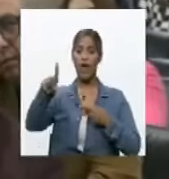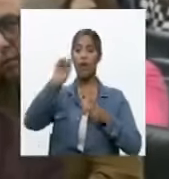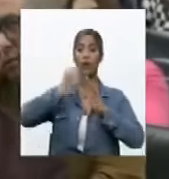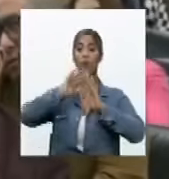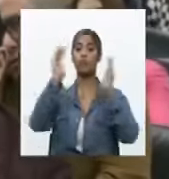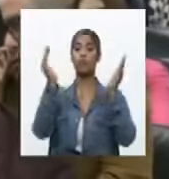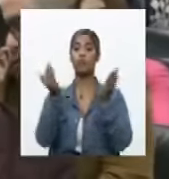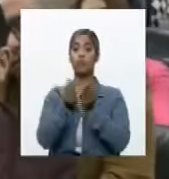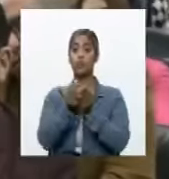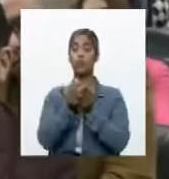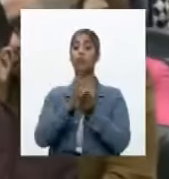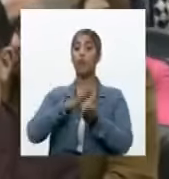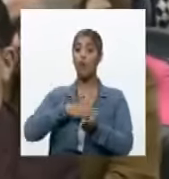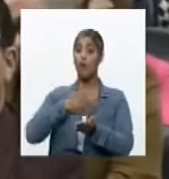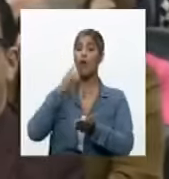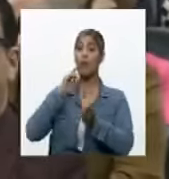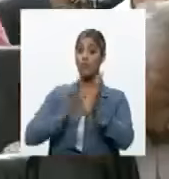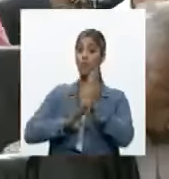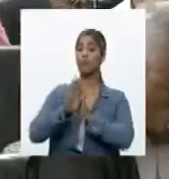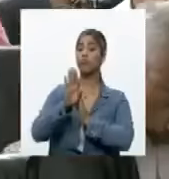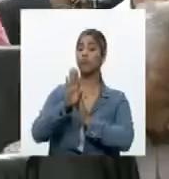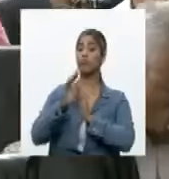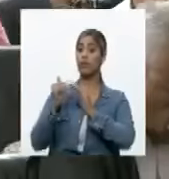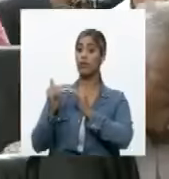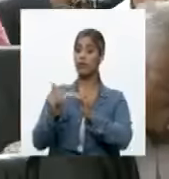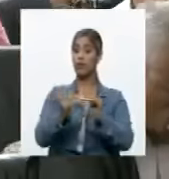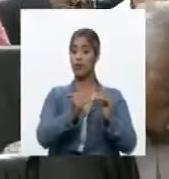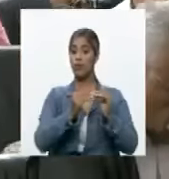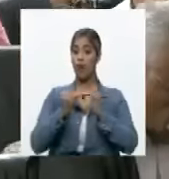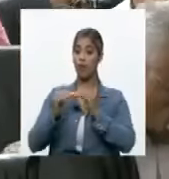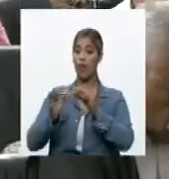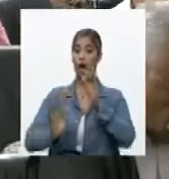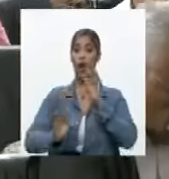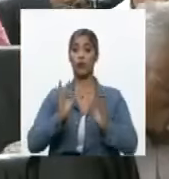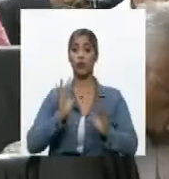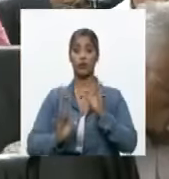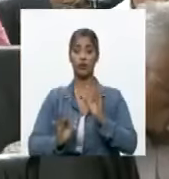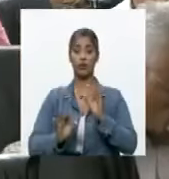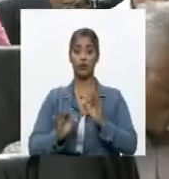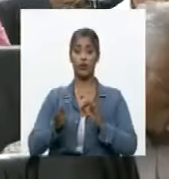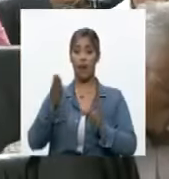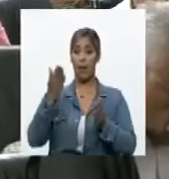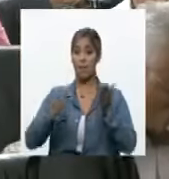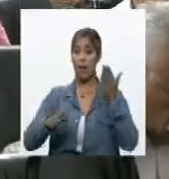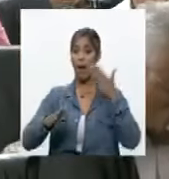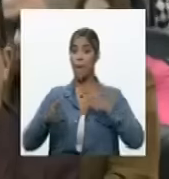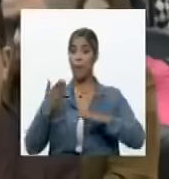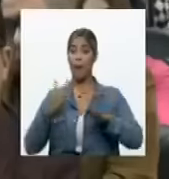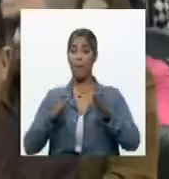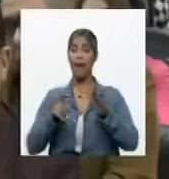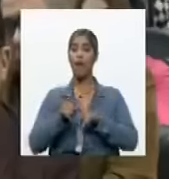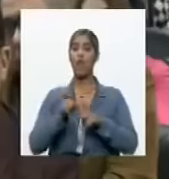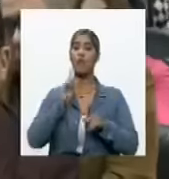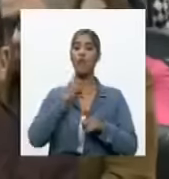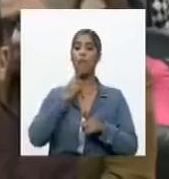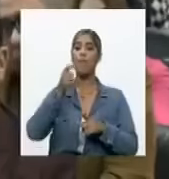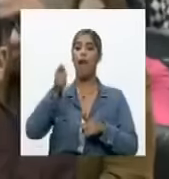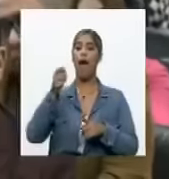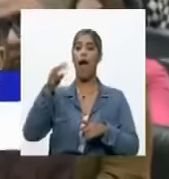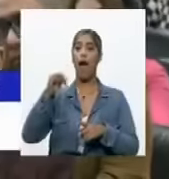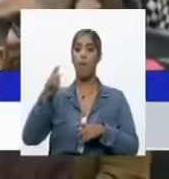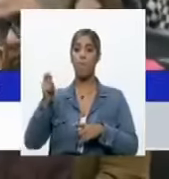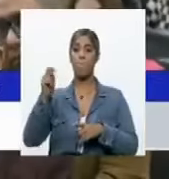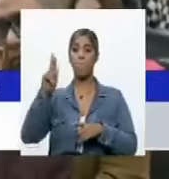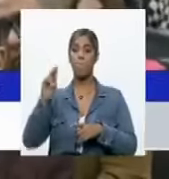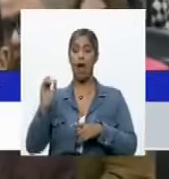mundo posible, con un mundo de igualdad, de justicia. La masacre del Amparo es una de las llagas purulentas